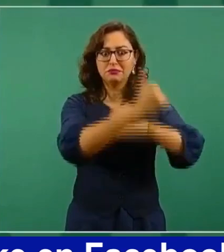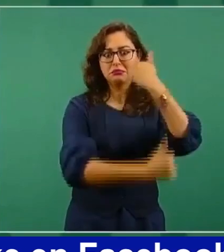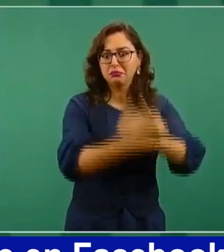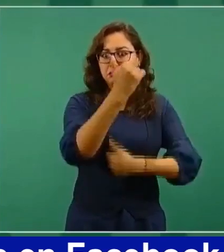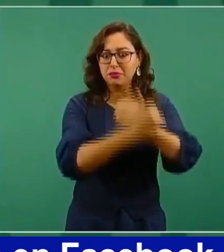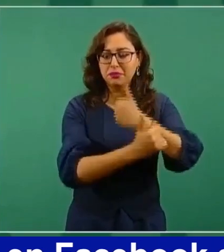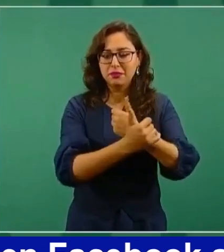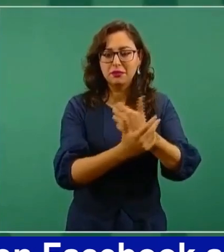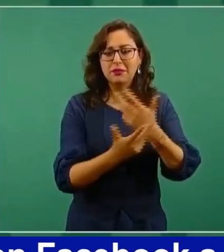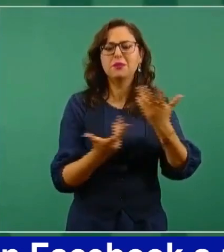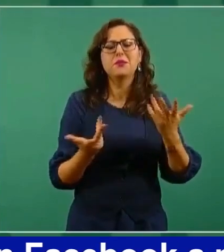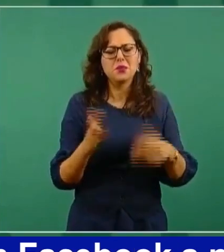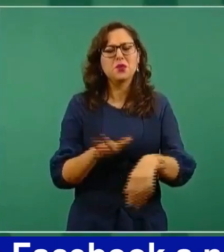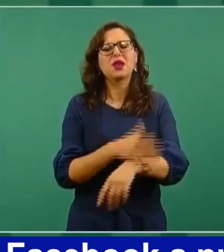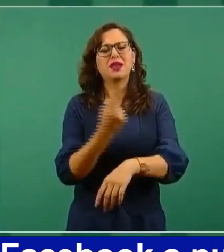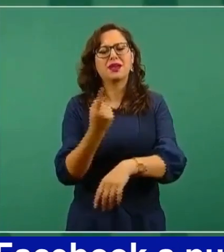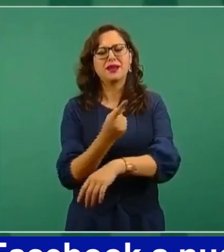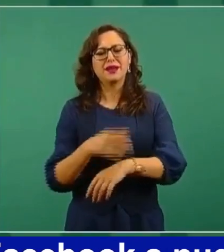Porque